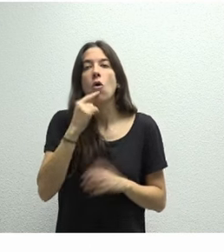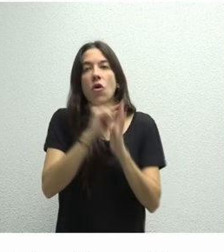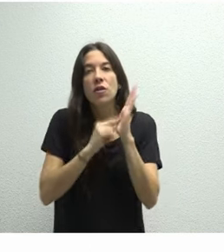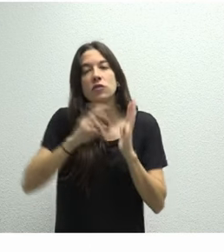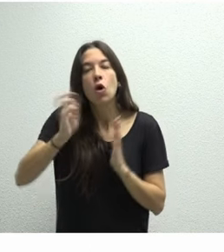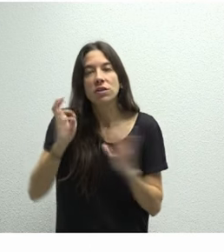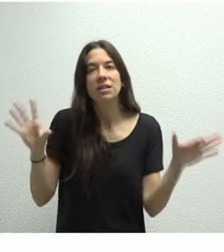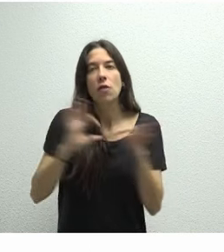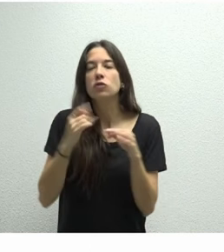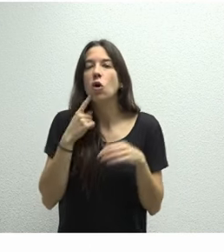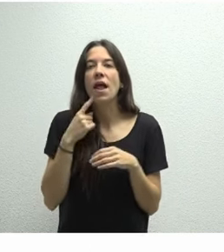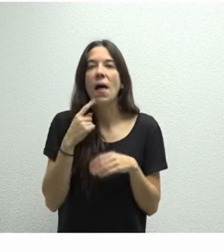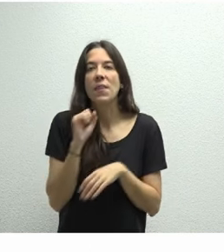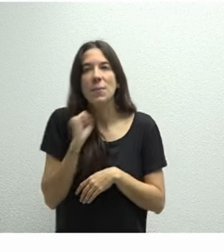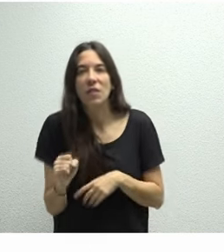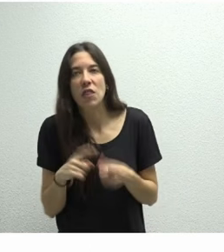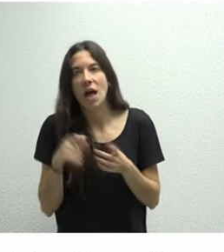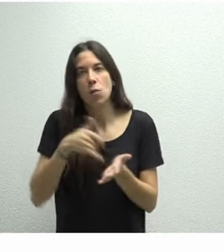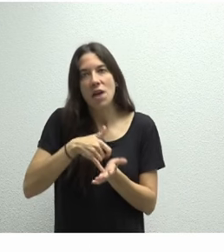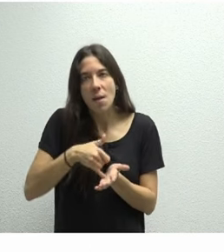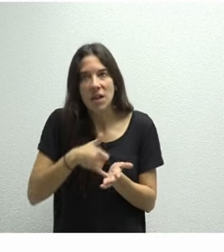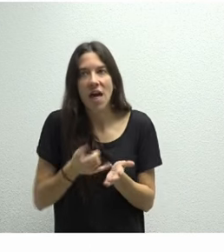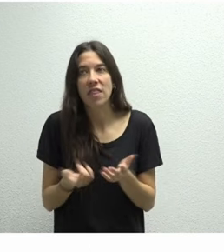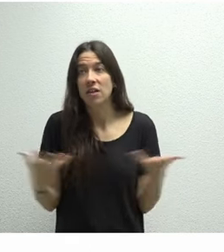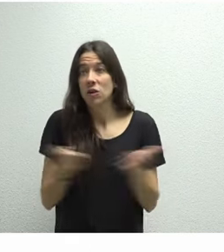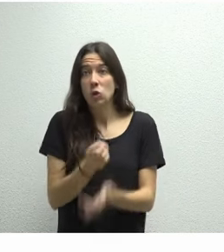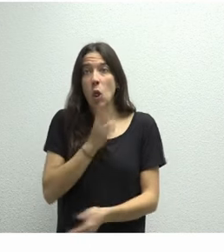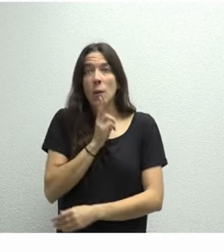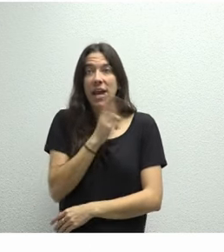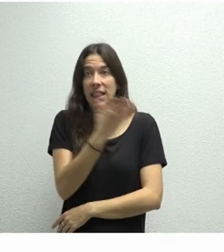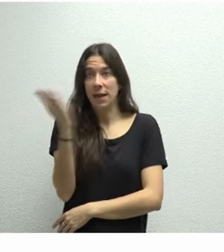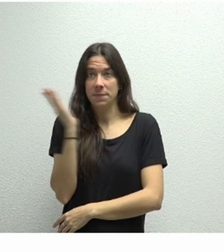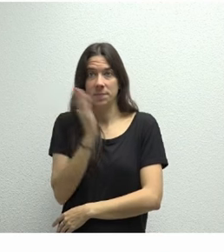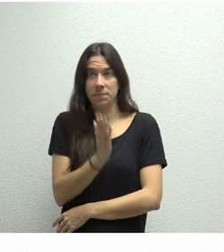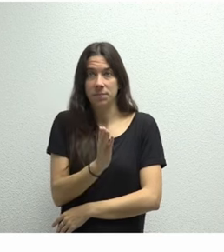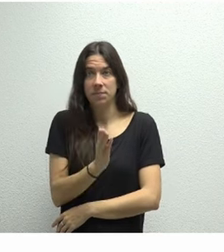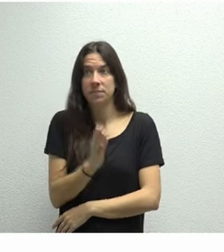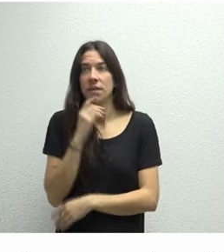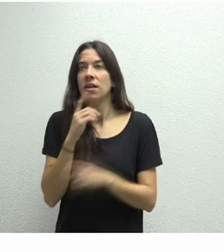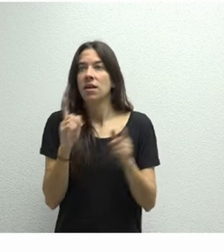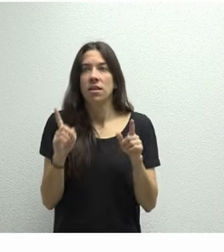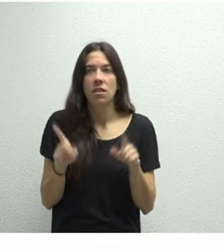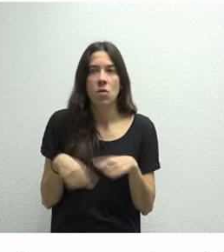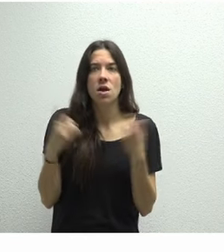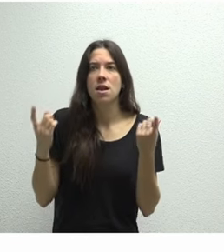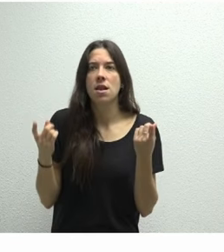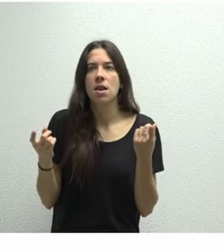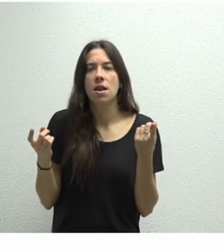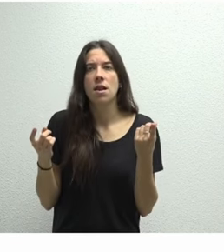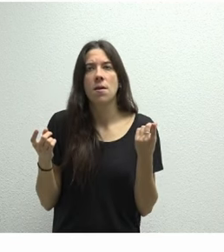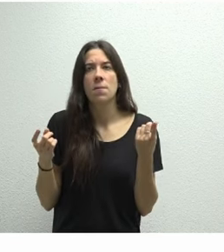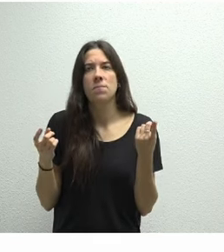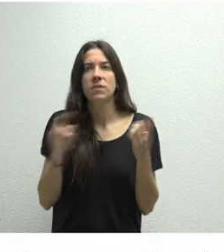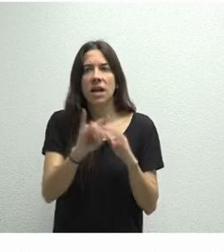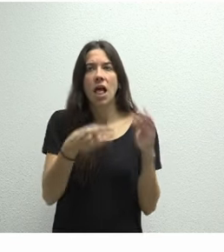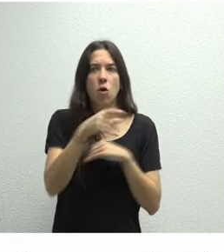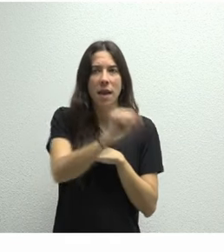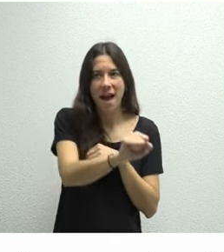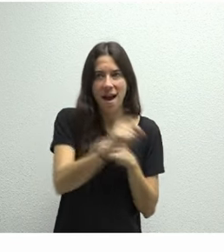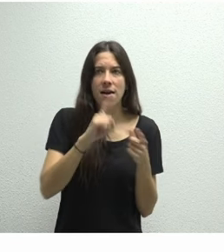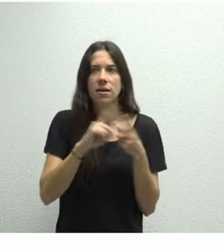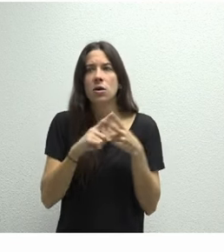dependencia de la vulnerabilidad todo está en verde ya sea la doblea ya sea una una tarjeta especial ya